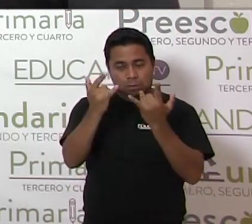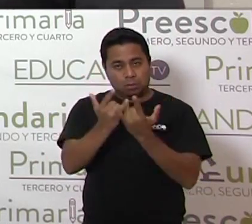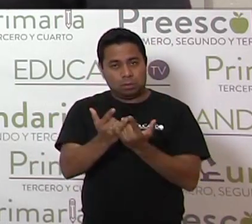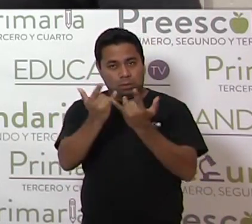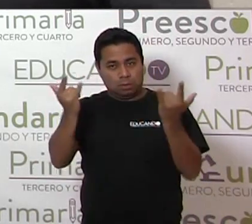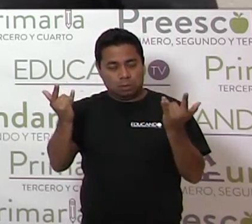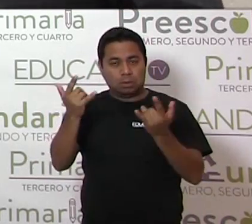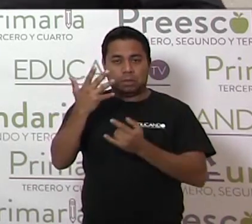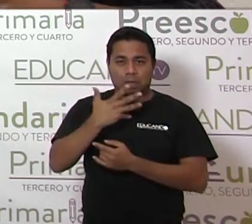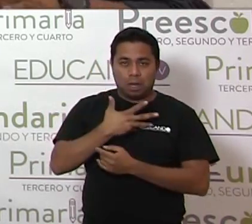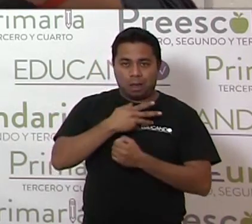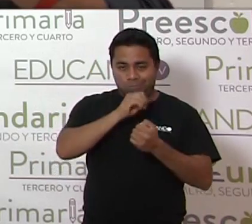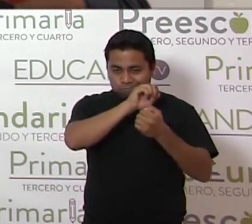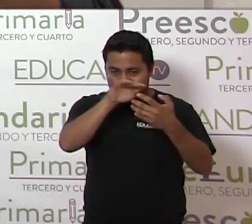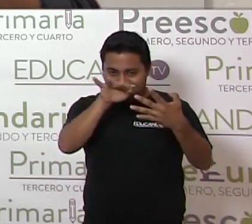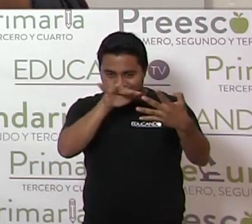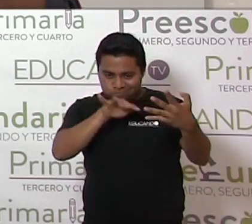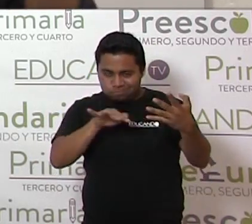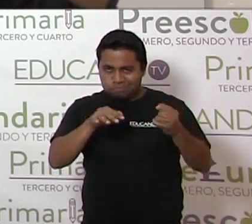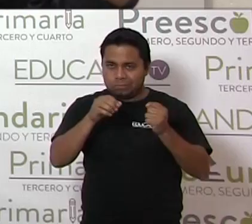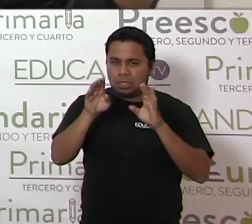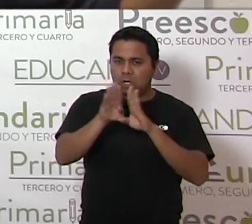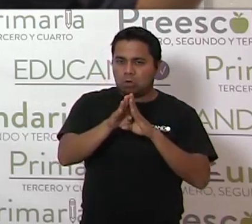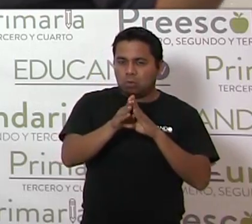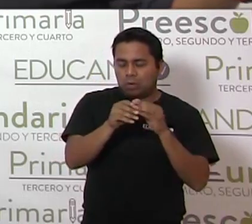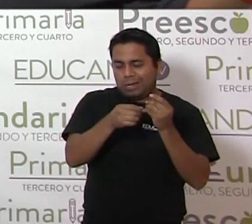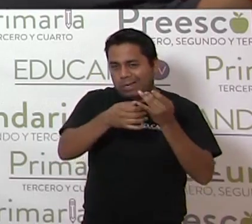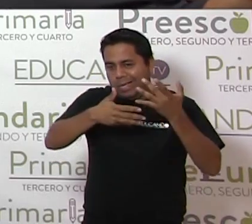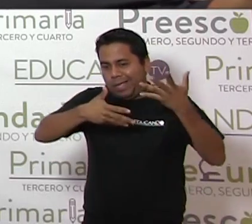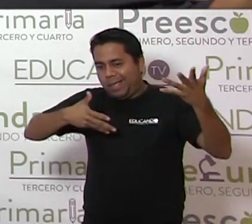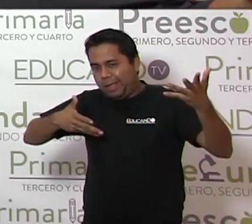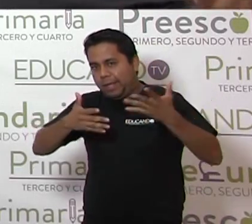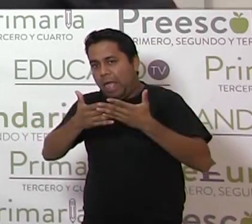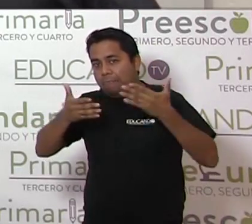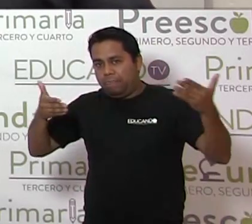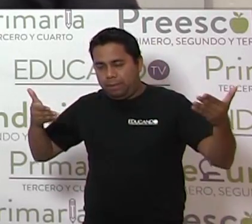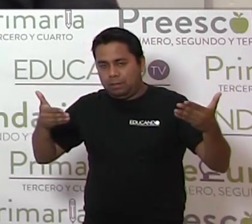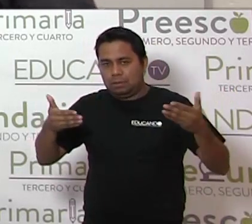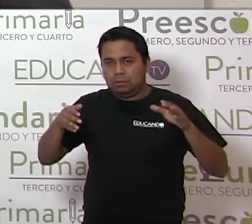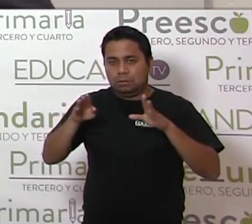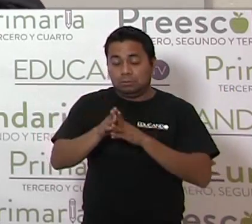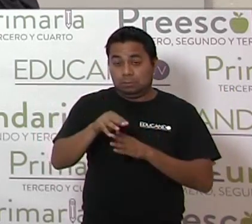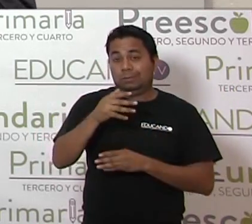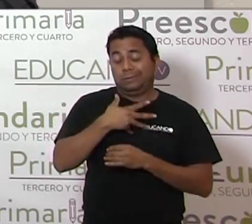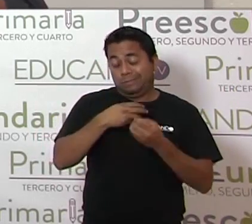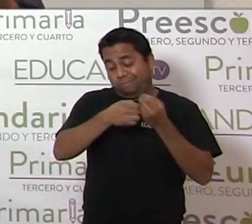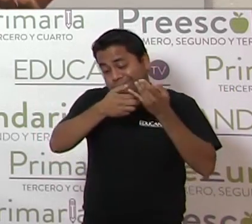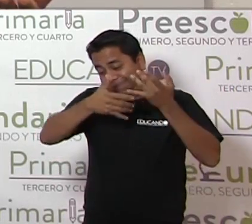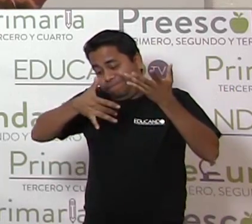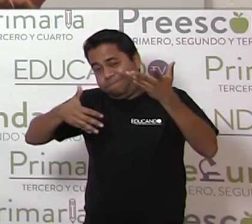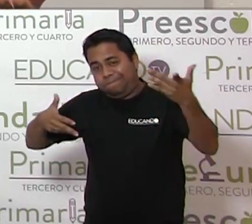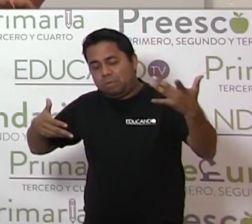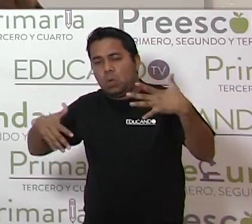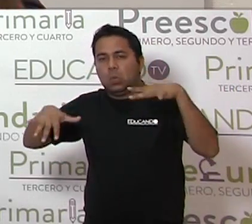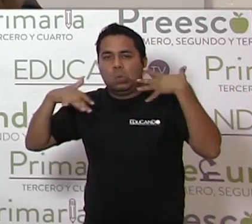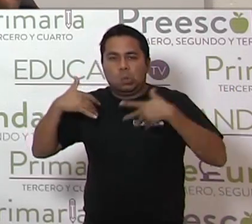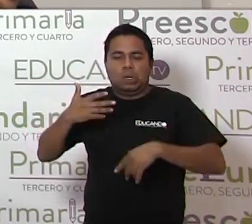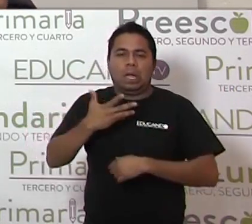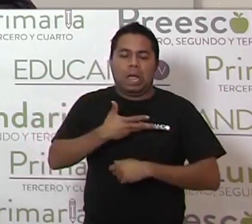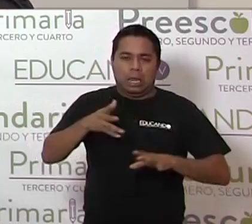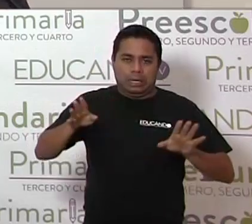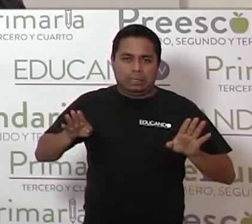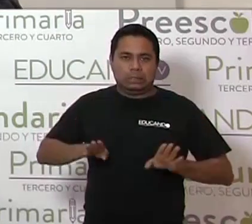historia existen textos muy largos. Bien, estos textos, como son muy amplios,